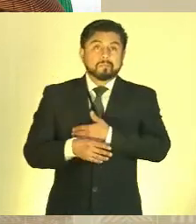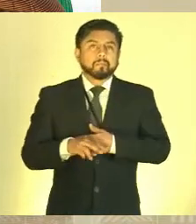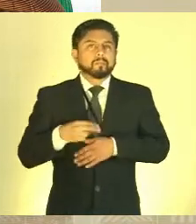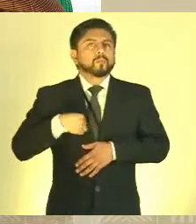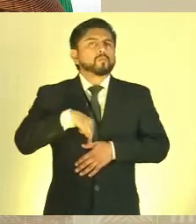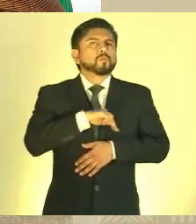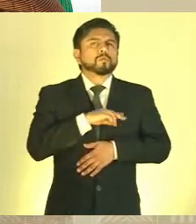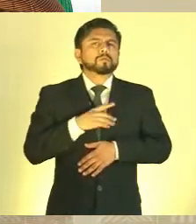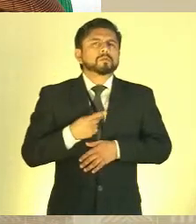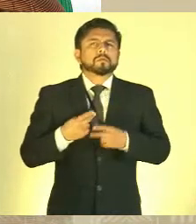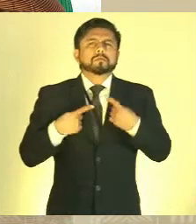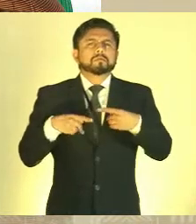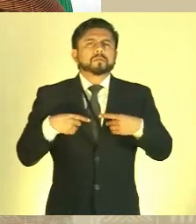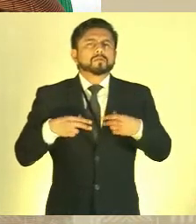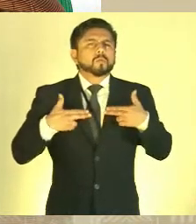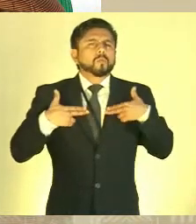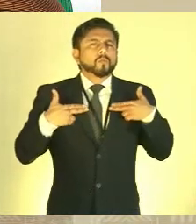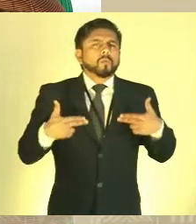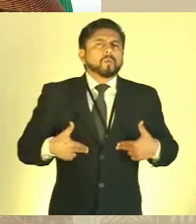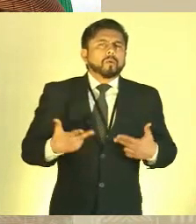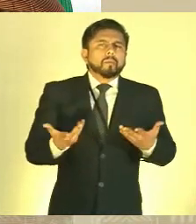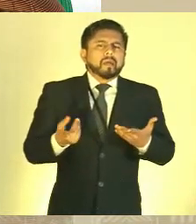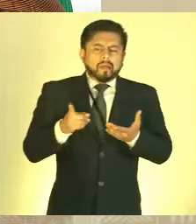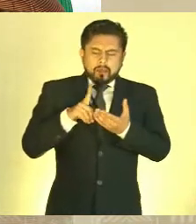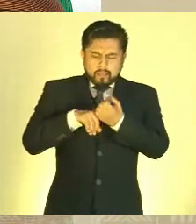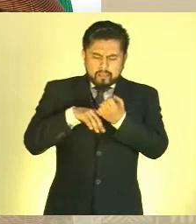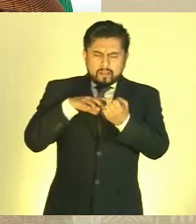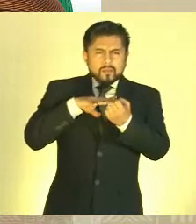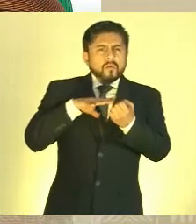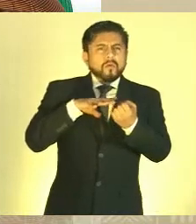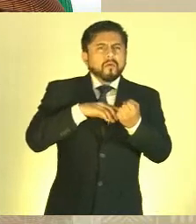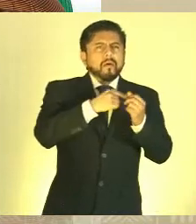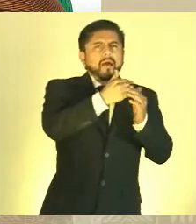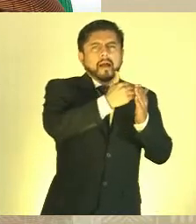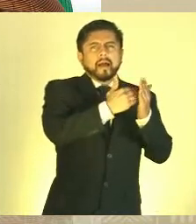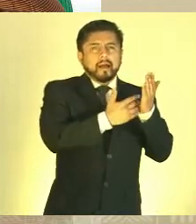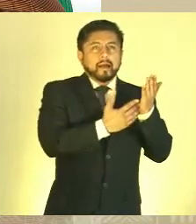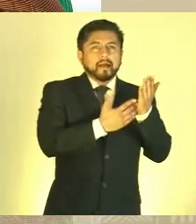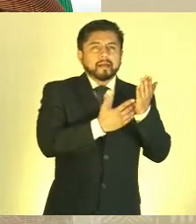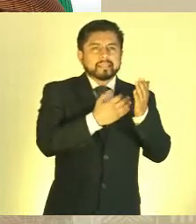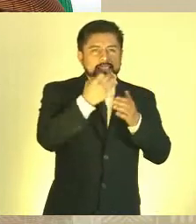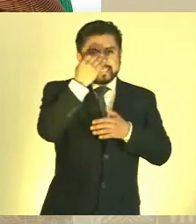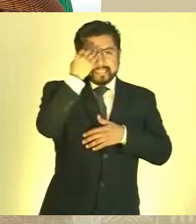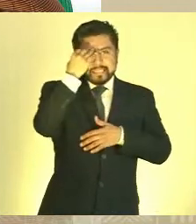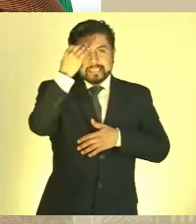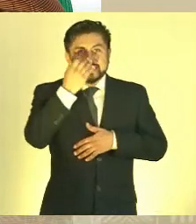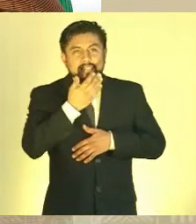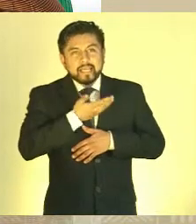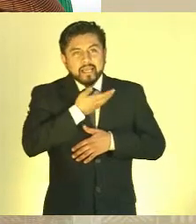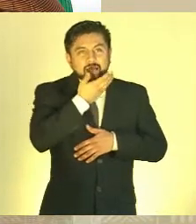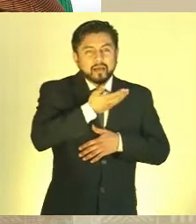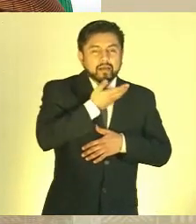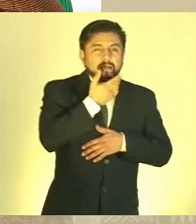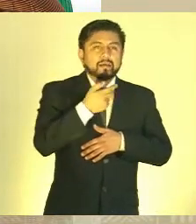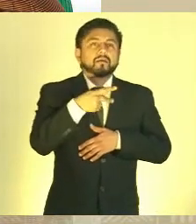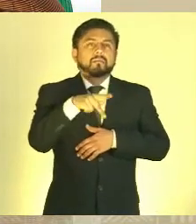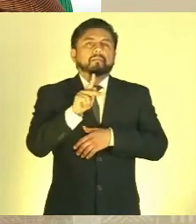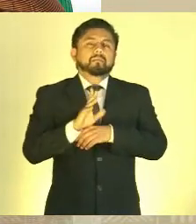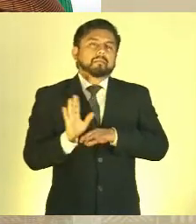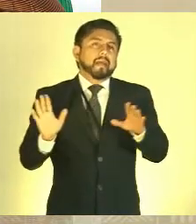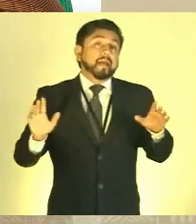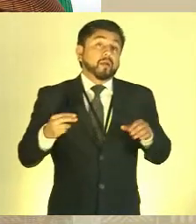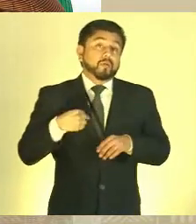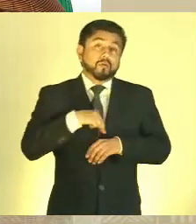seres humanos, estamos hechos de tiempo y lamentablemente nuestro tiempo tiene un límite, tiene un